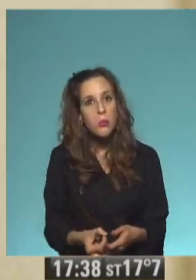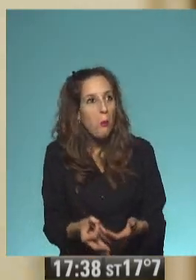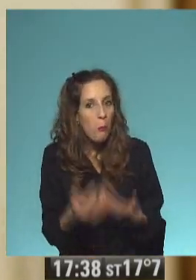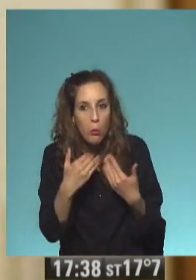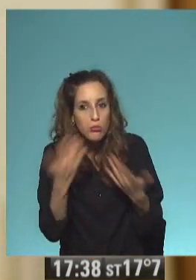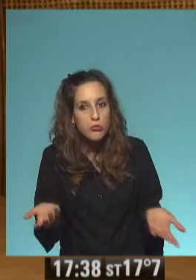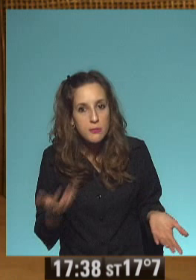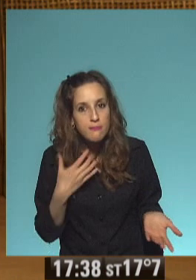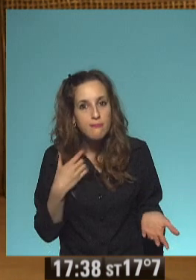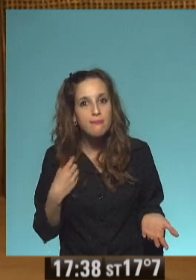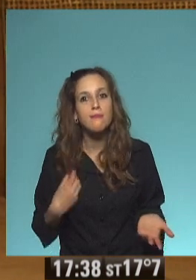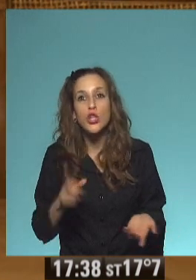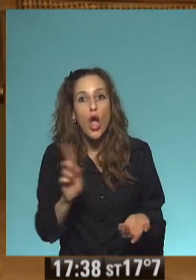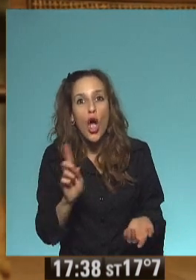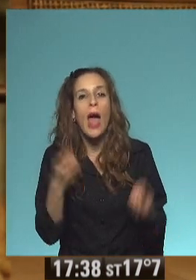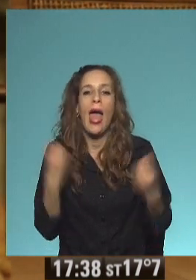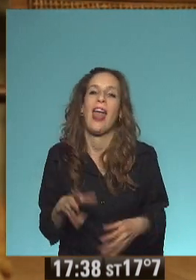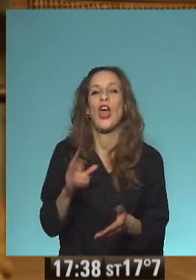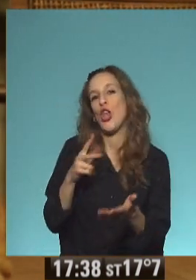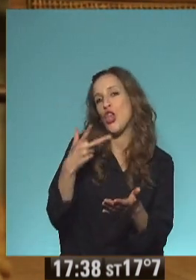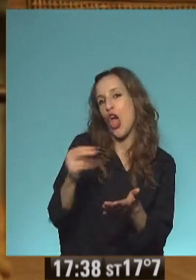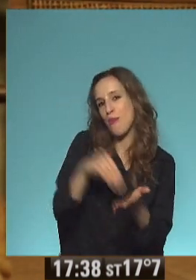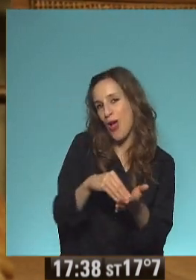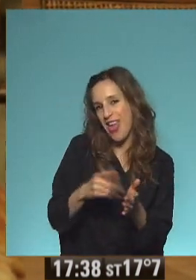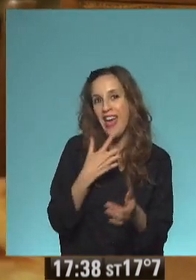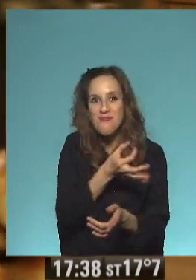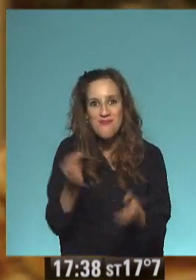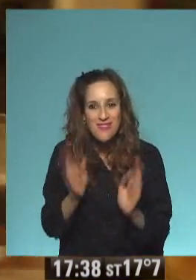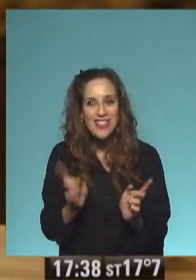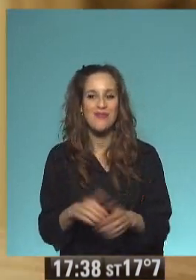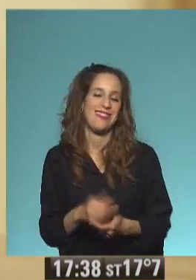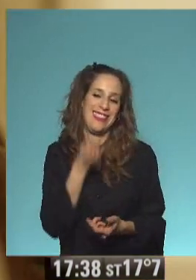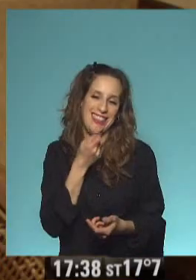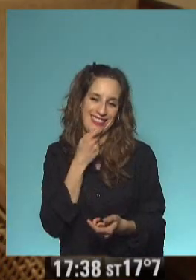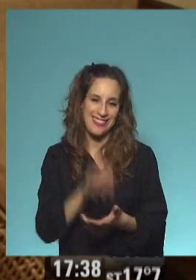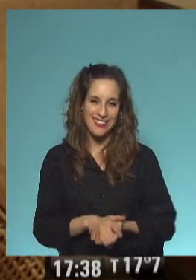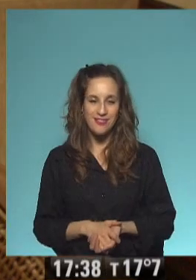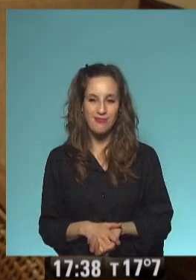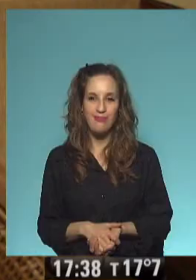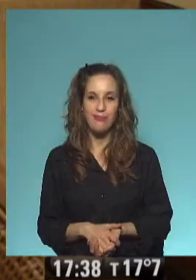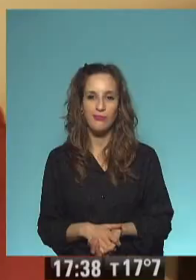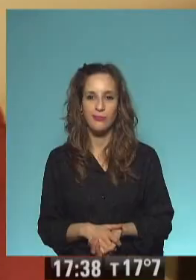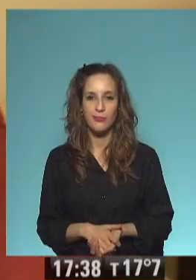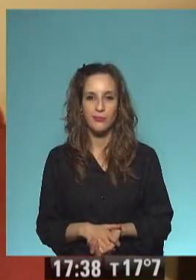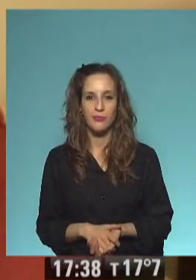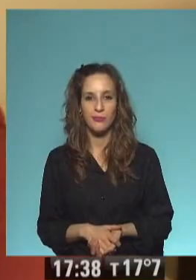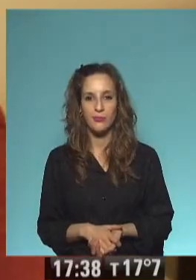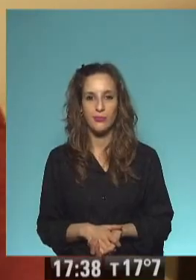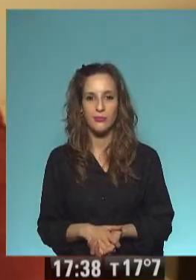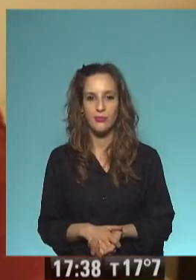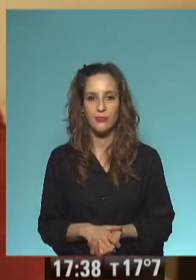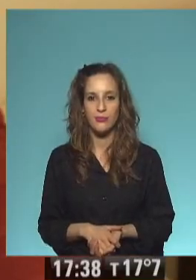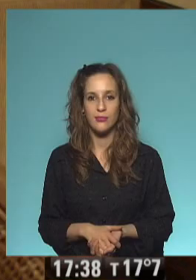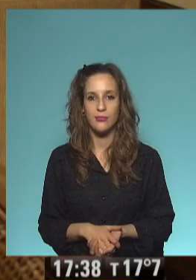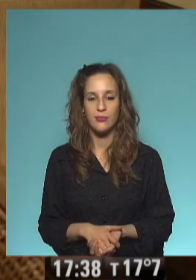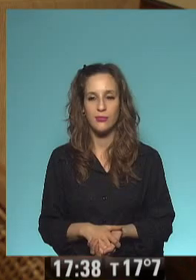¡Correcto! ¡Ah, era un chiste! Bueno, vamos a ver el partido. Milito, el príncipe del gol, señores.